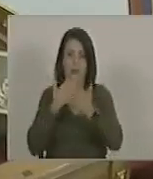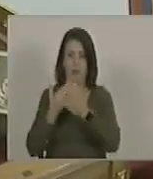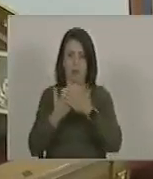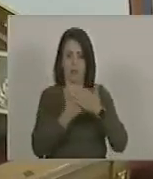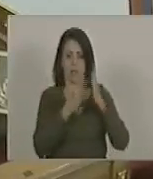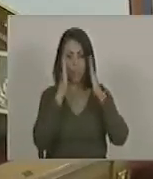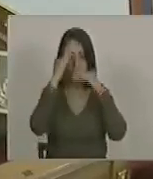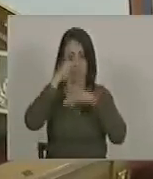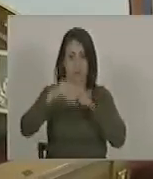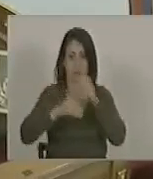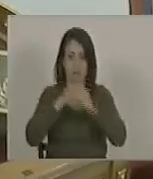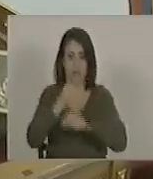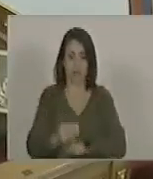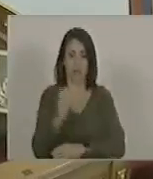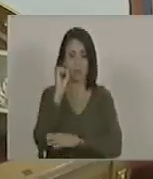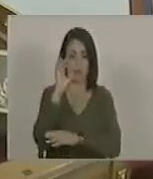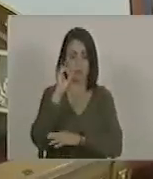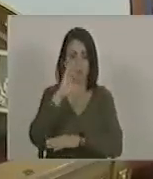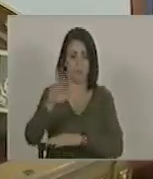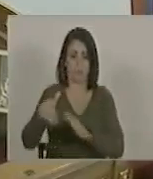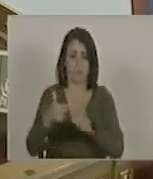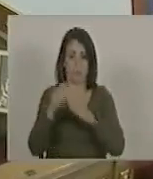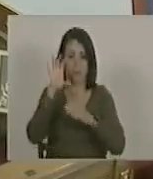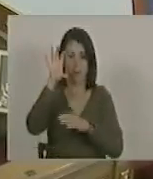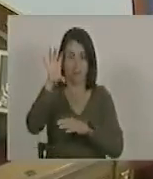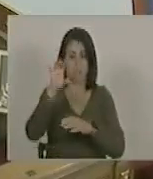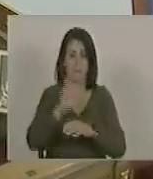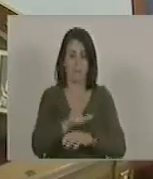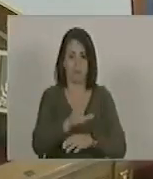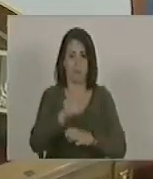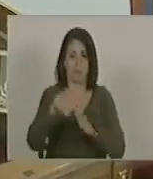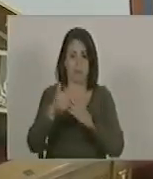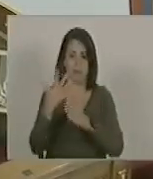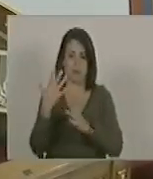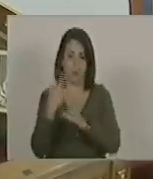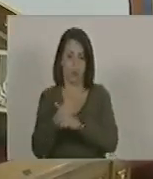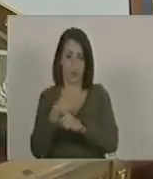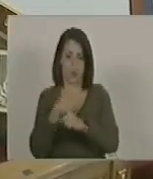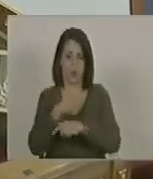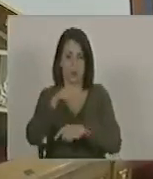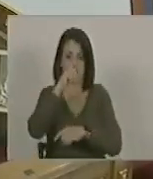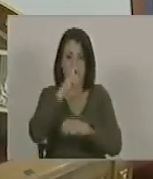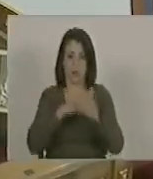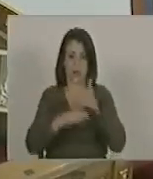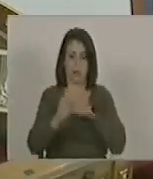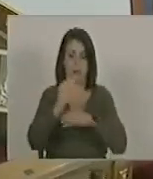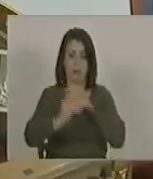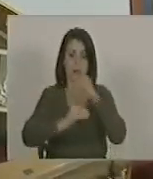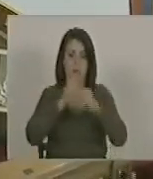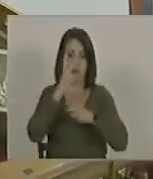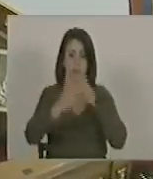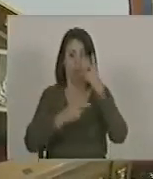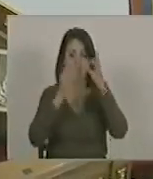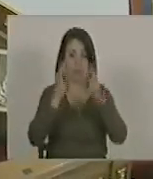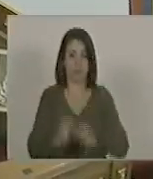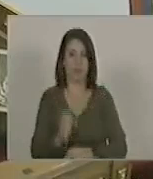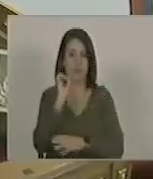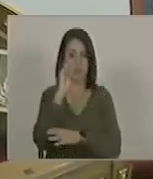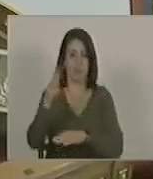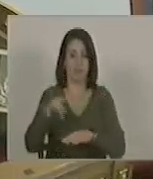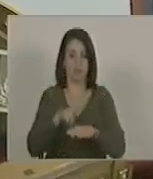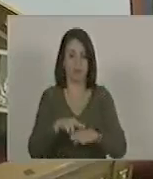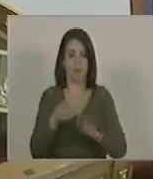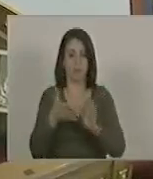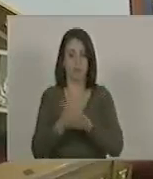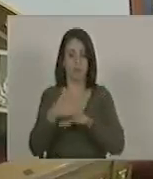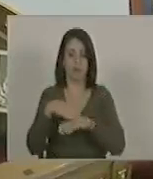las atenciones recibidas por los parlamentarios de ese país del 3 al 5 de agosto del presente año, quienes realizaron visita oficial al Palacio Federal